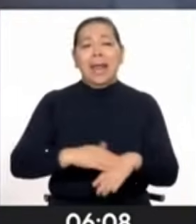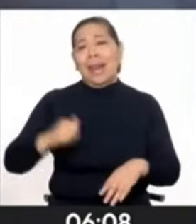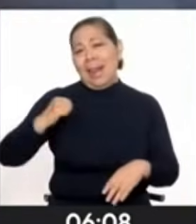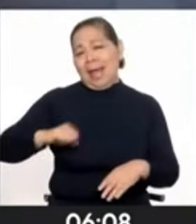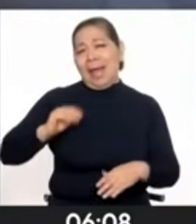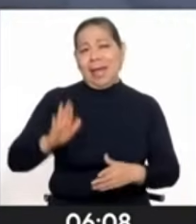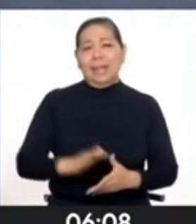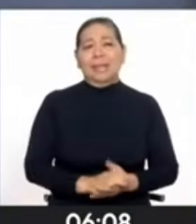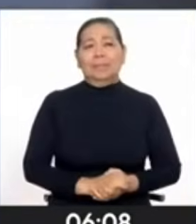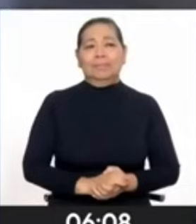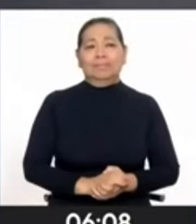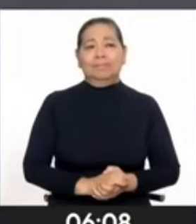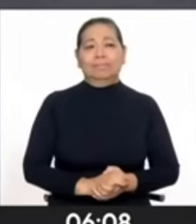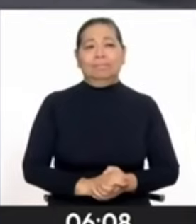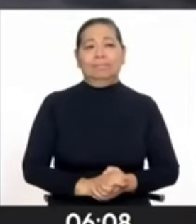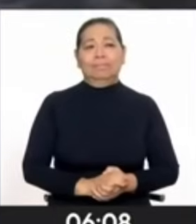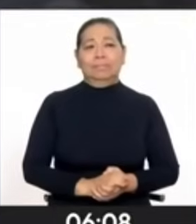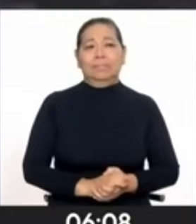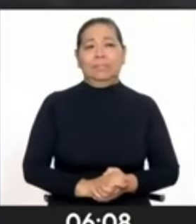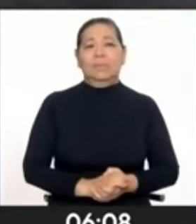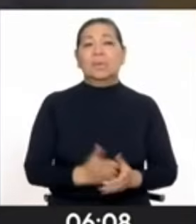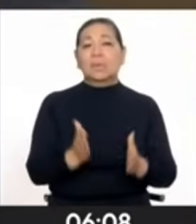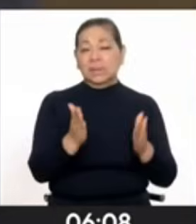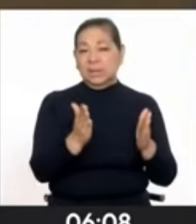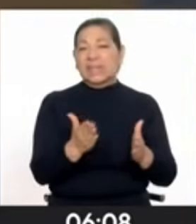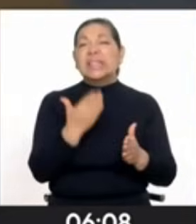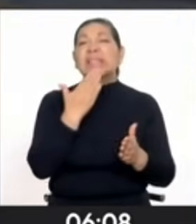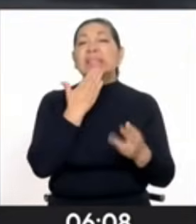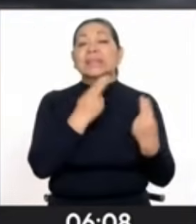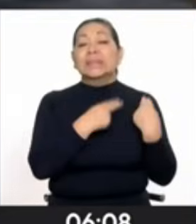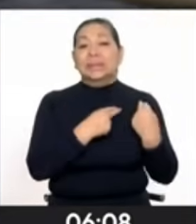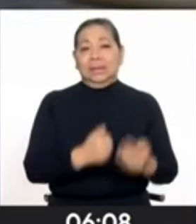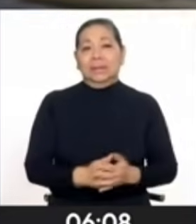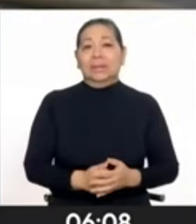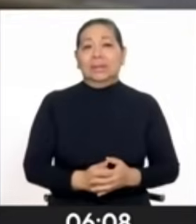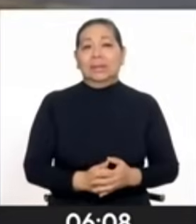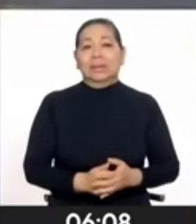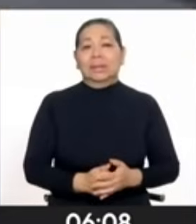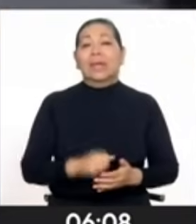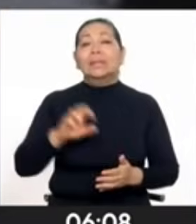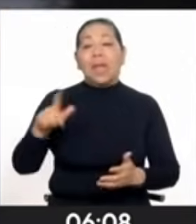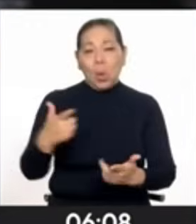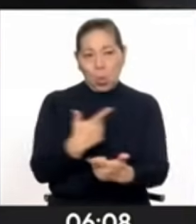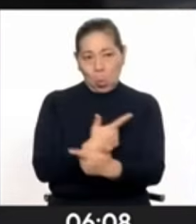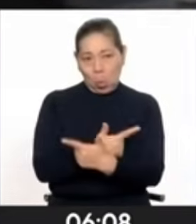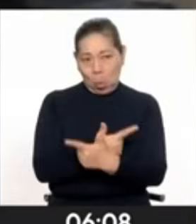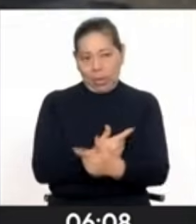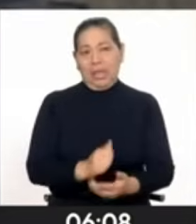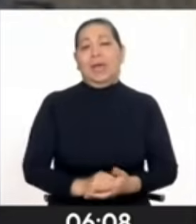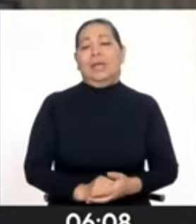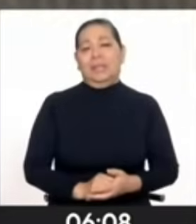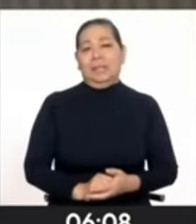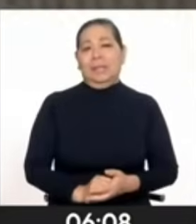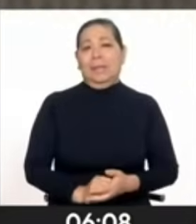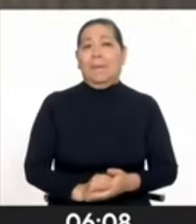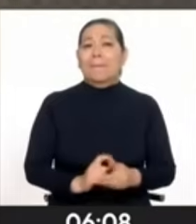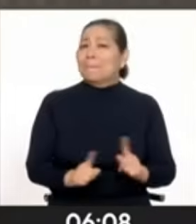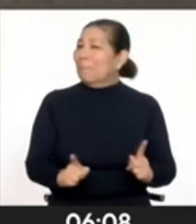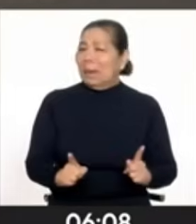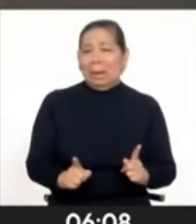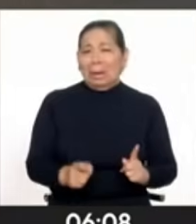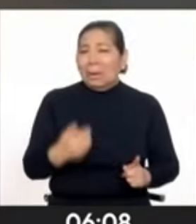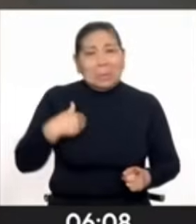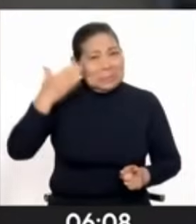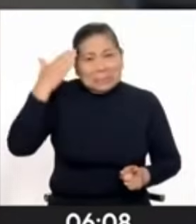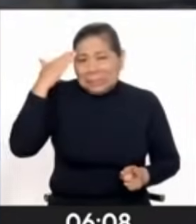alcalde. ¿Y esta zona en la cual ustedes ocupaban, a quién le pertenecía? Le pertenece a San Juan de Lurigancho, dice, pero no lo